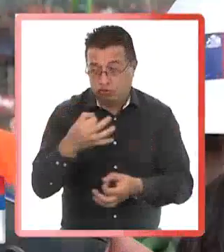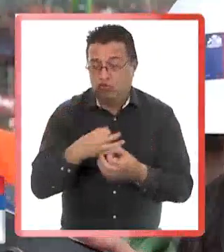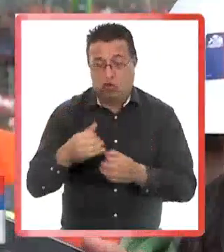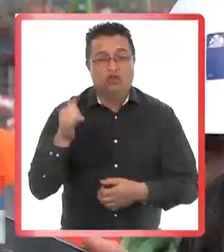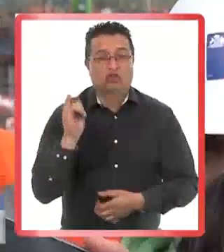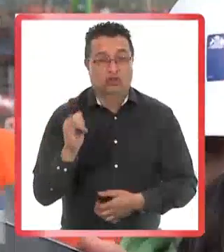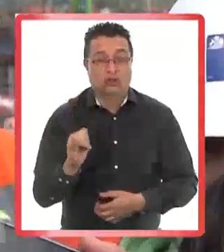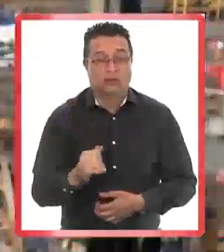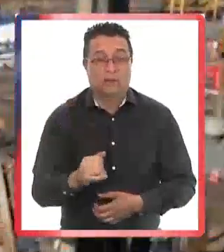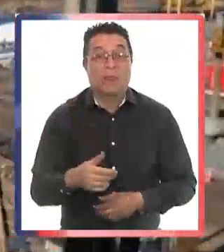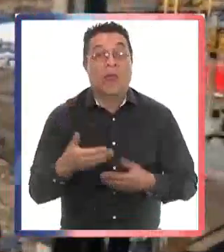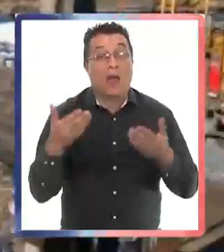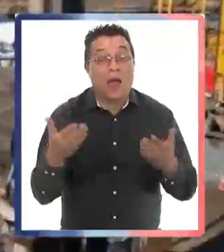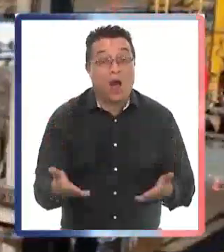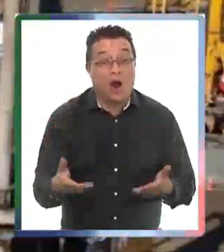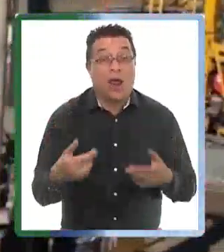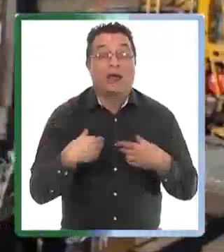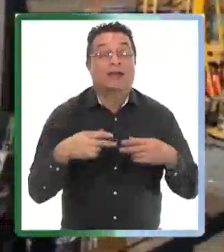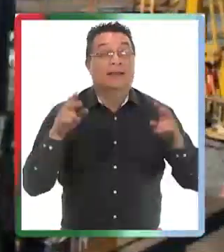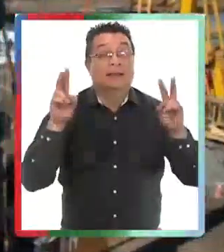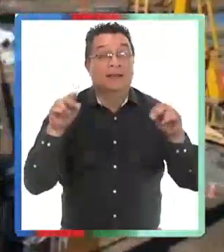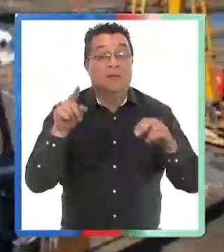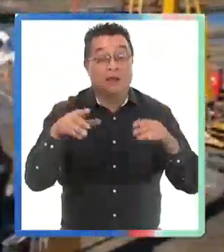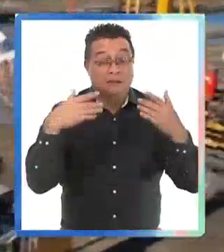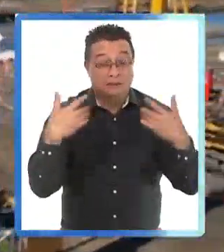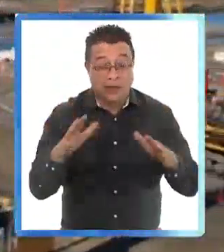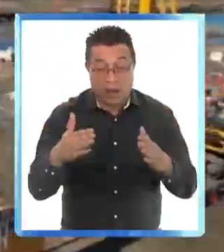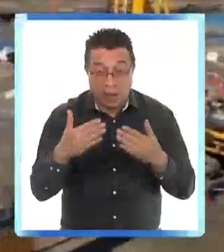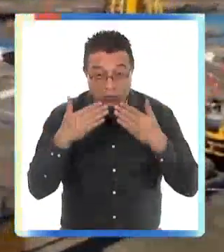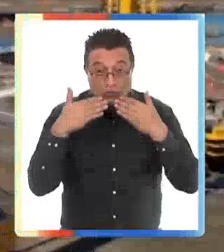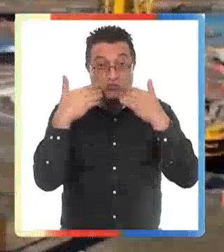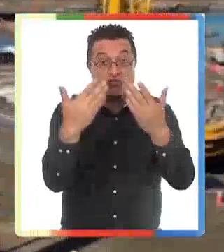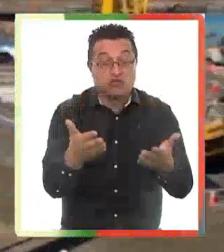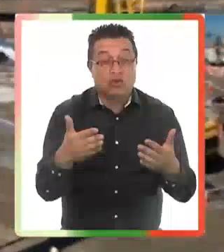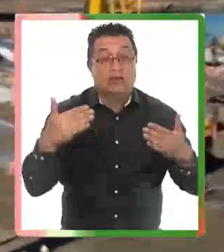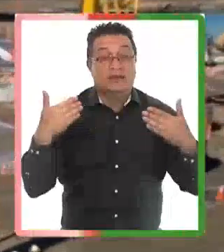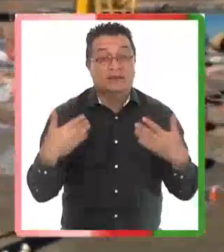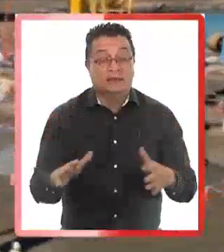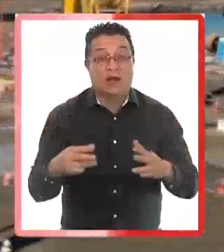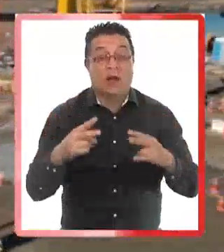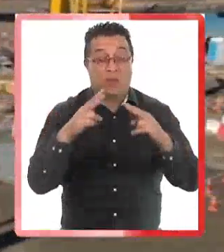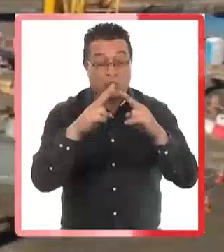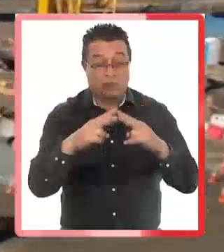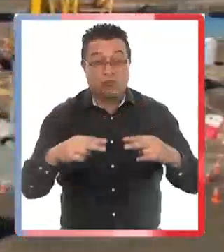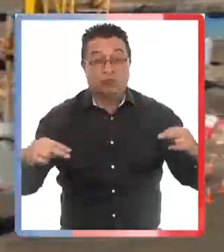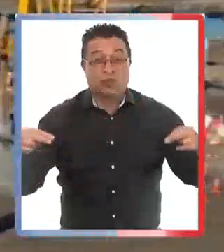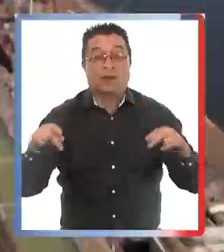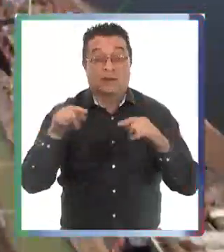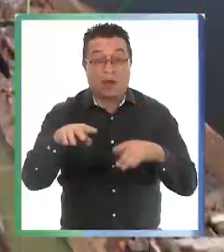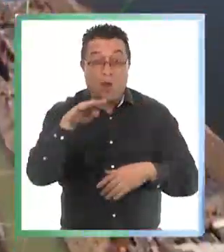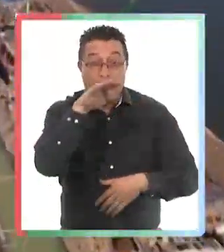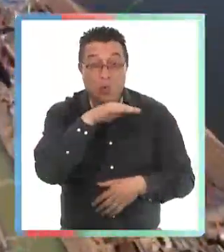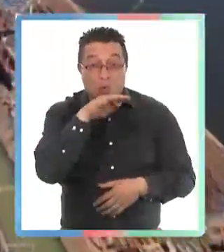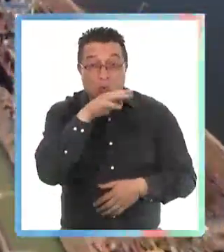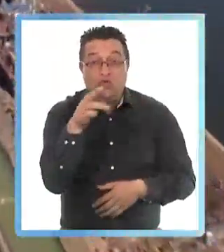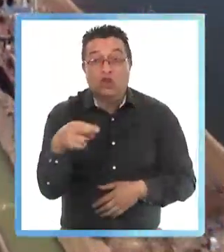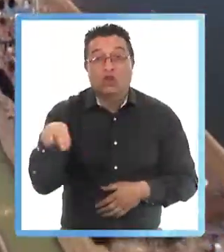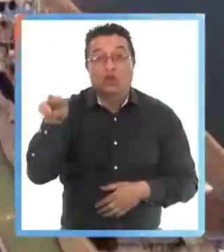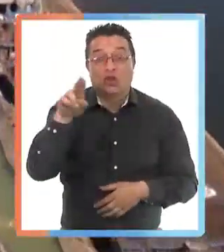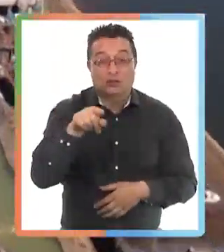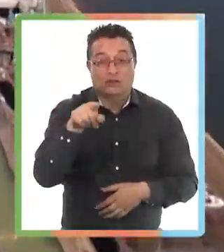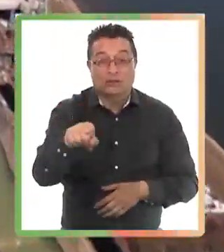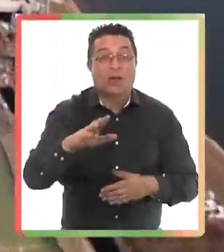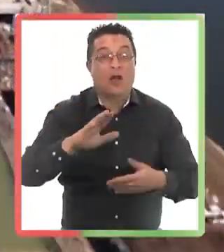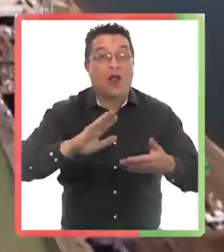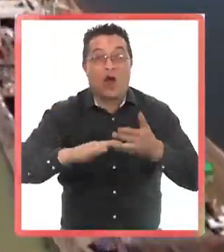se nos ha asegurado que así va a ser. Ahora, respecto a que una vez entregado el puente para el